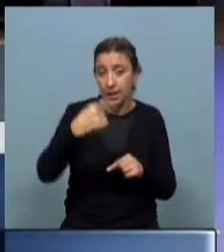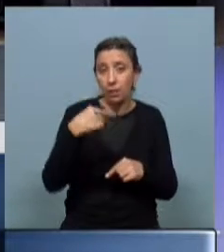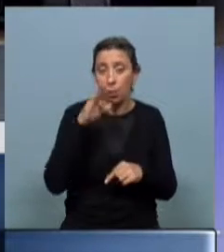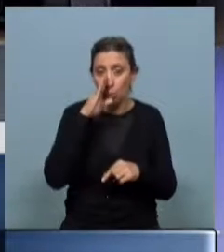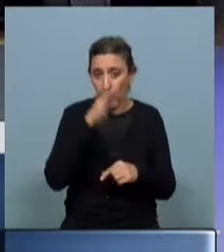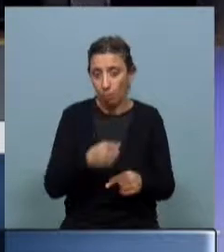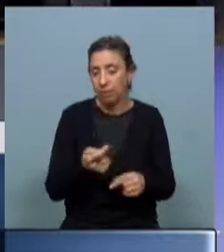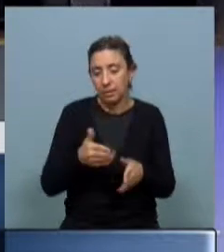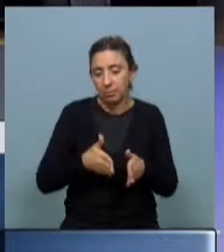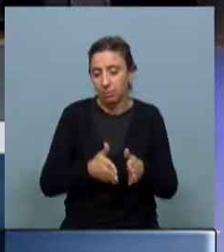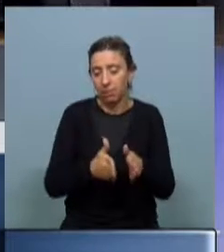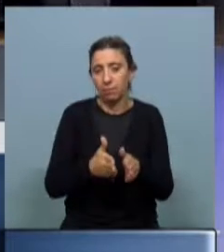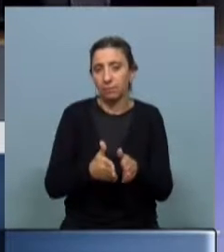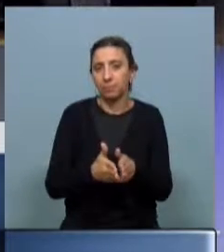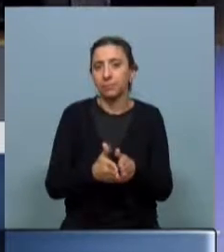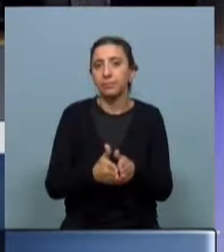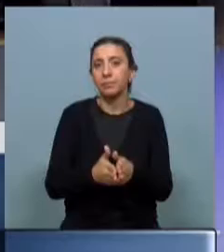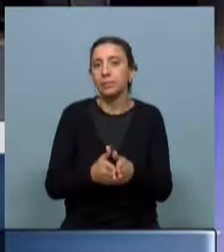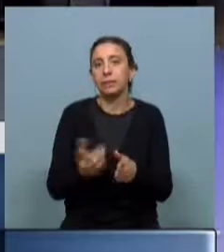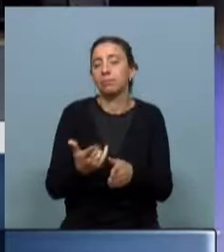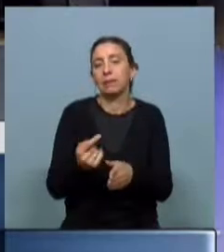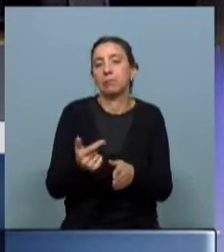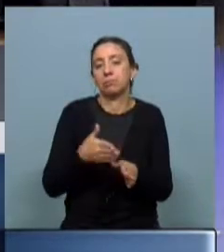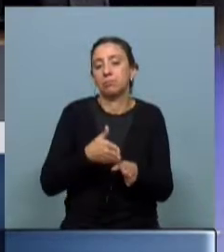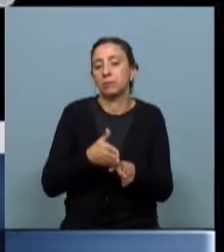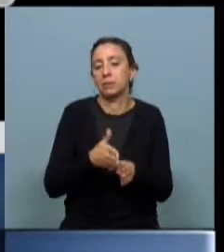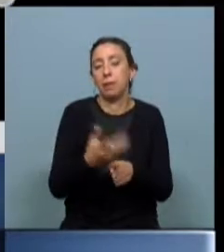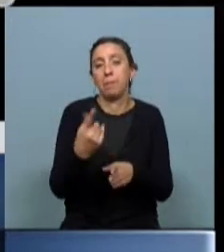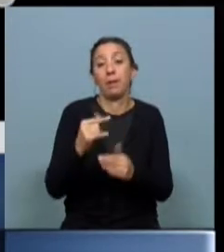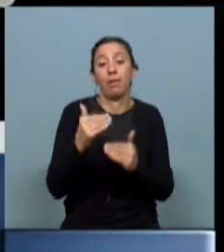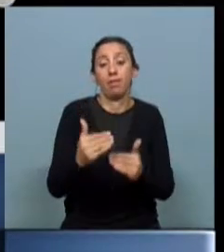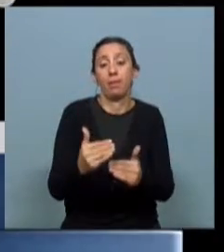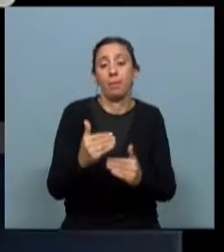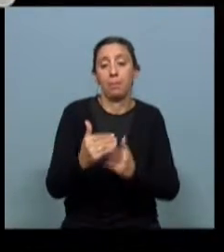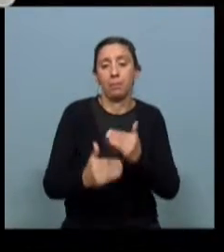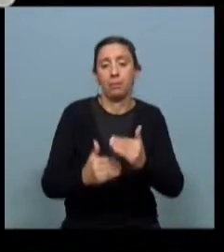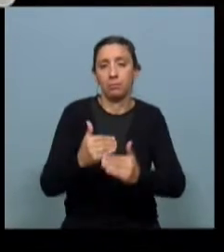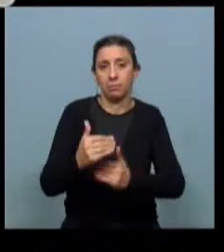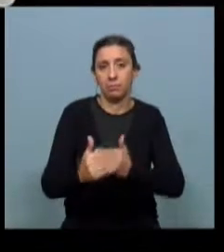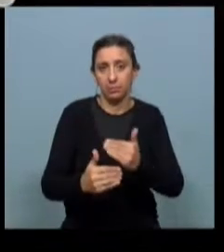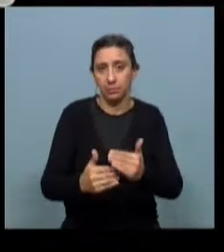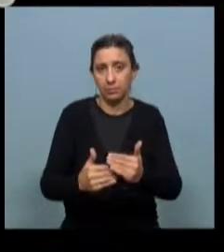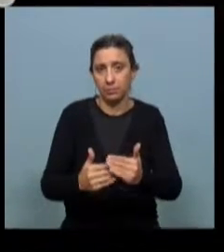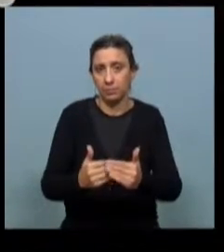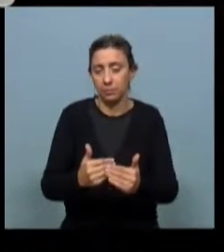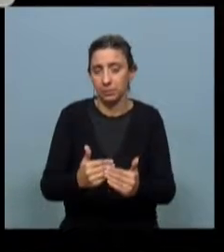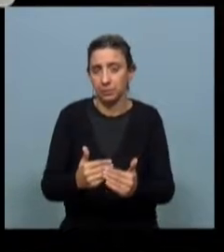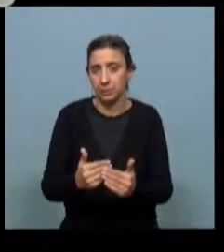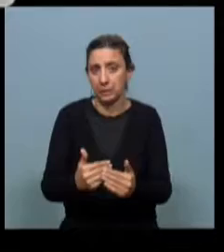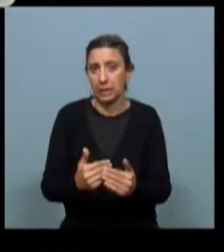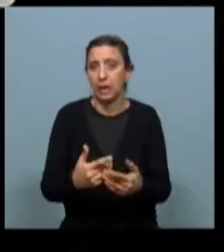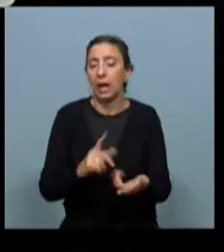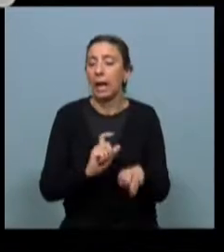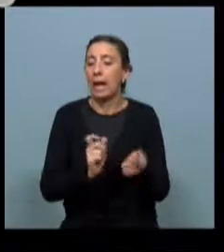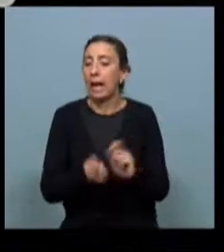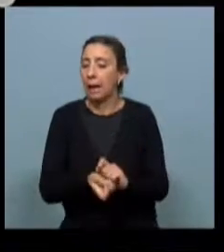una pista fácil, digamos, es un algoritmo bastante sencillo, pero después ellos van evolucionando en sus